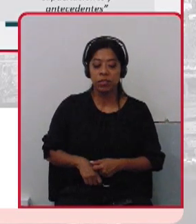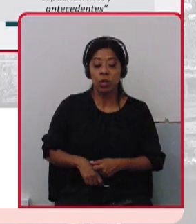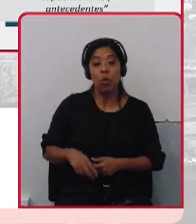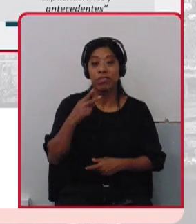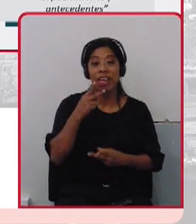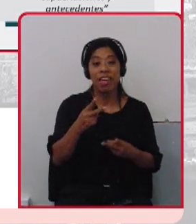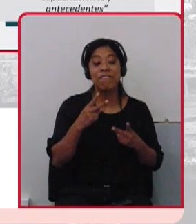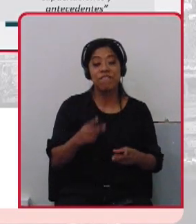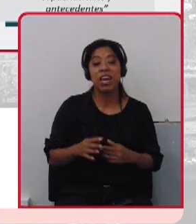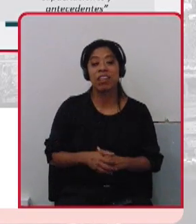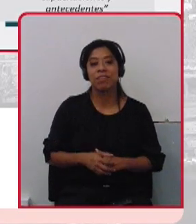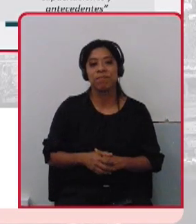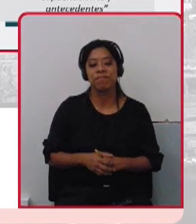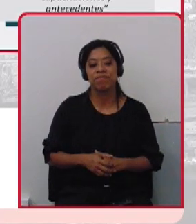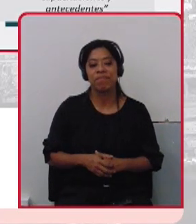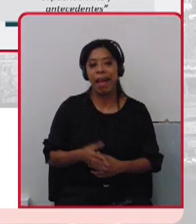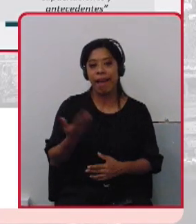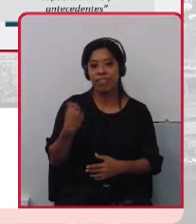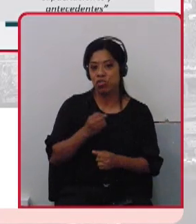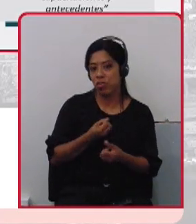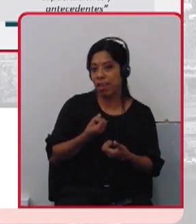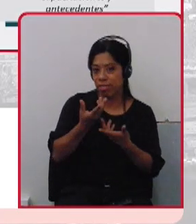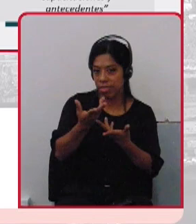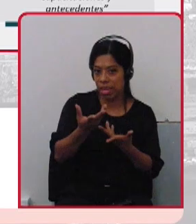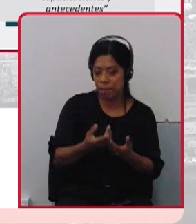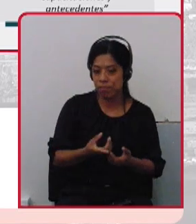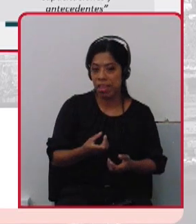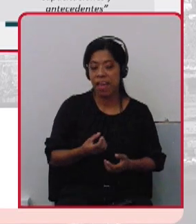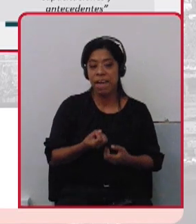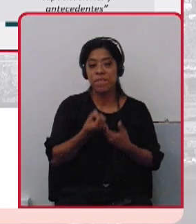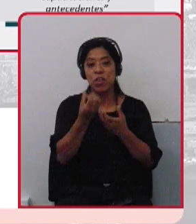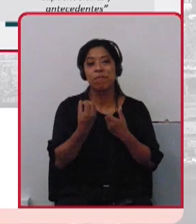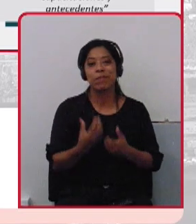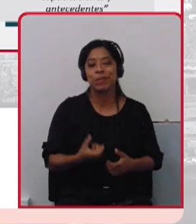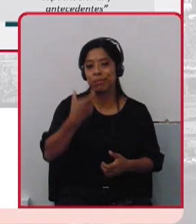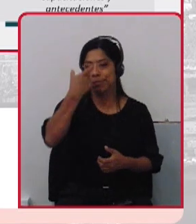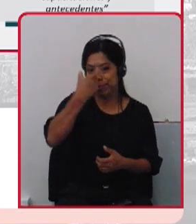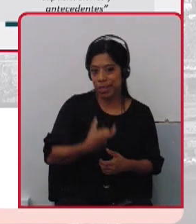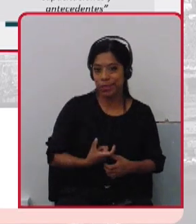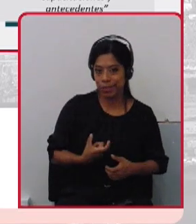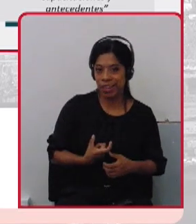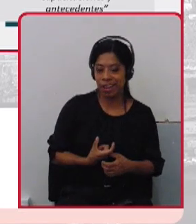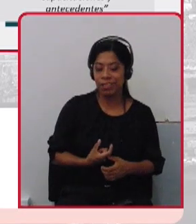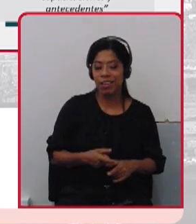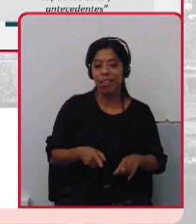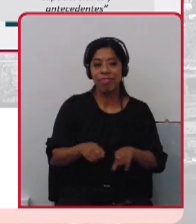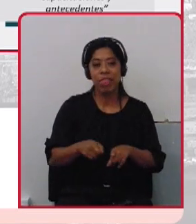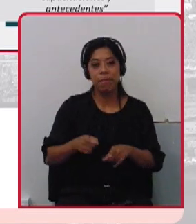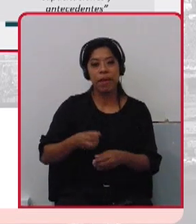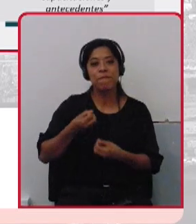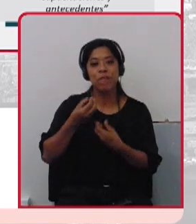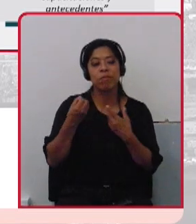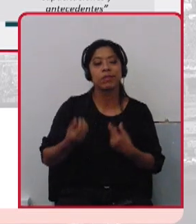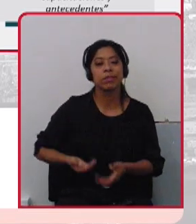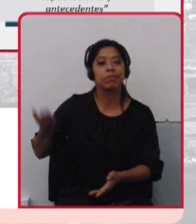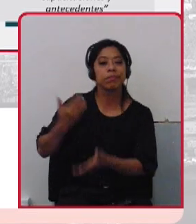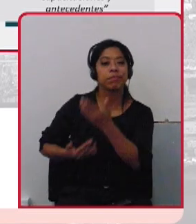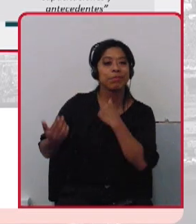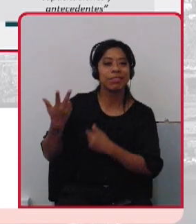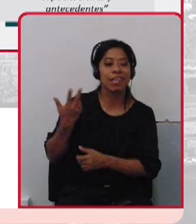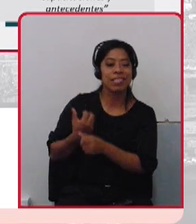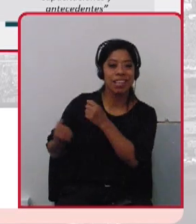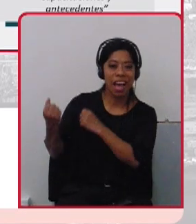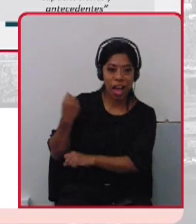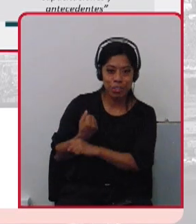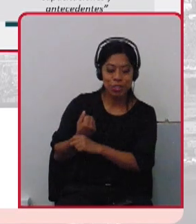ustedes pueden ver un control inteligente de lo que te comentaba. Tenemos datos personales de base de datos. Hemos conseguido datos de hace 3 años de nuestro